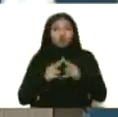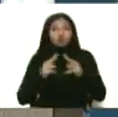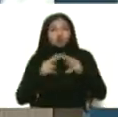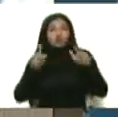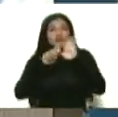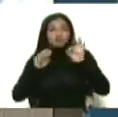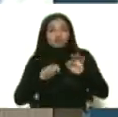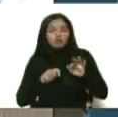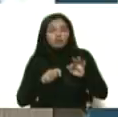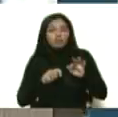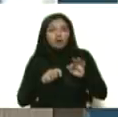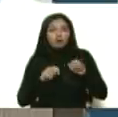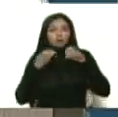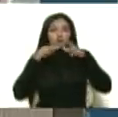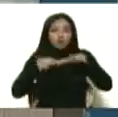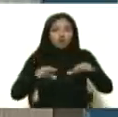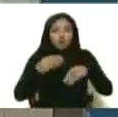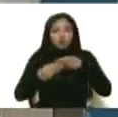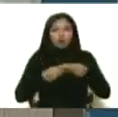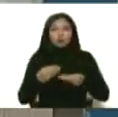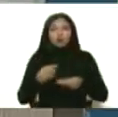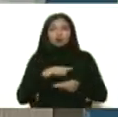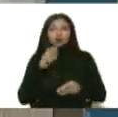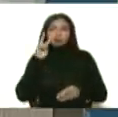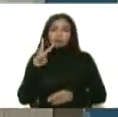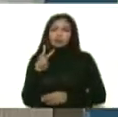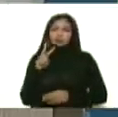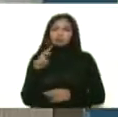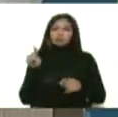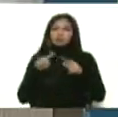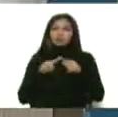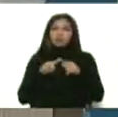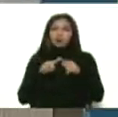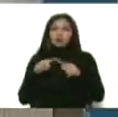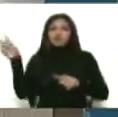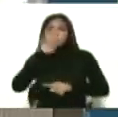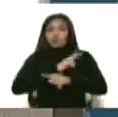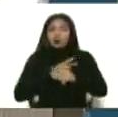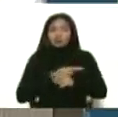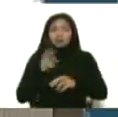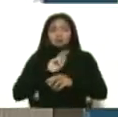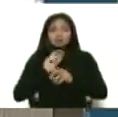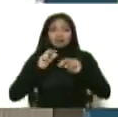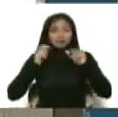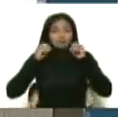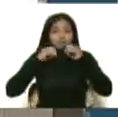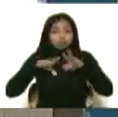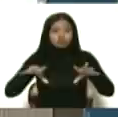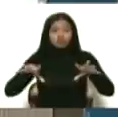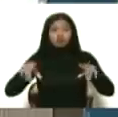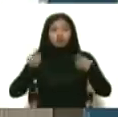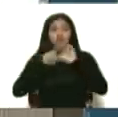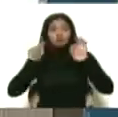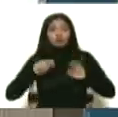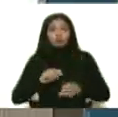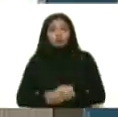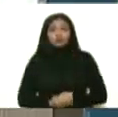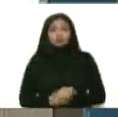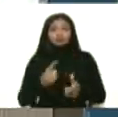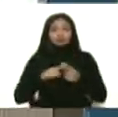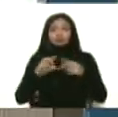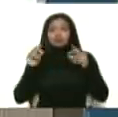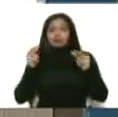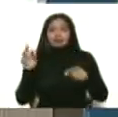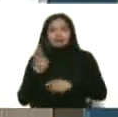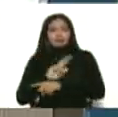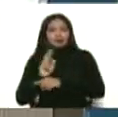la tasa de diseminación, cuando ellos notaron la inmensa fuerza y velocidad con la que ese virus se transmitía, entonces de